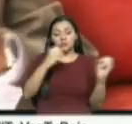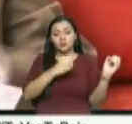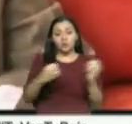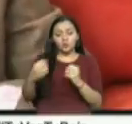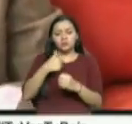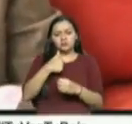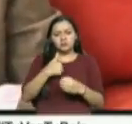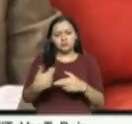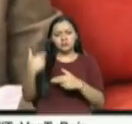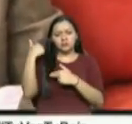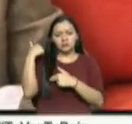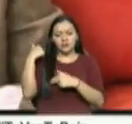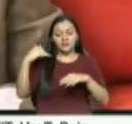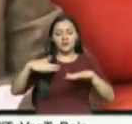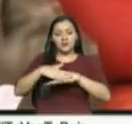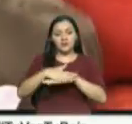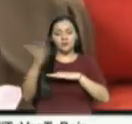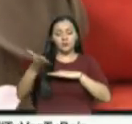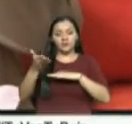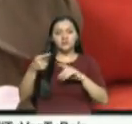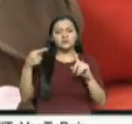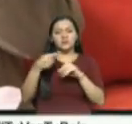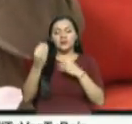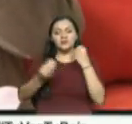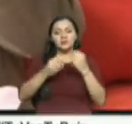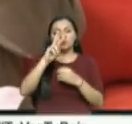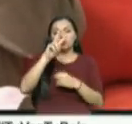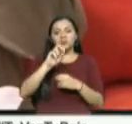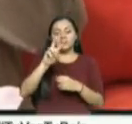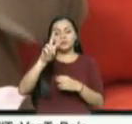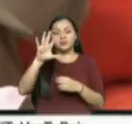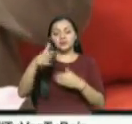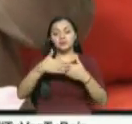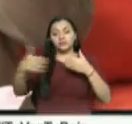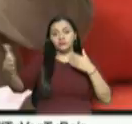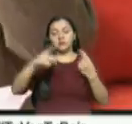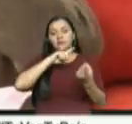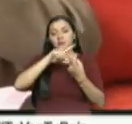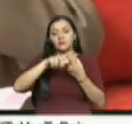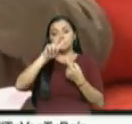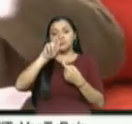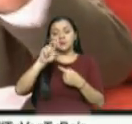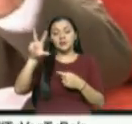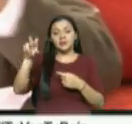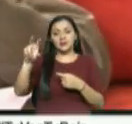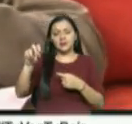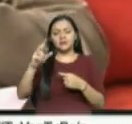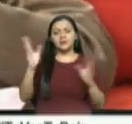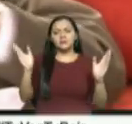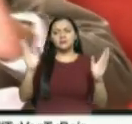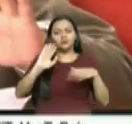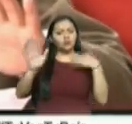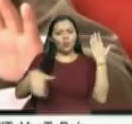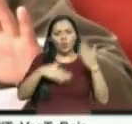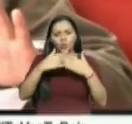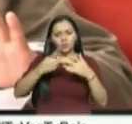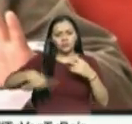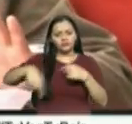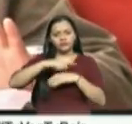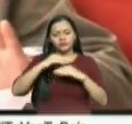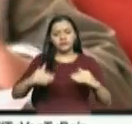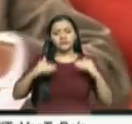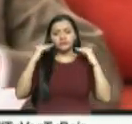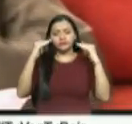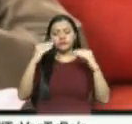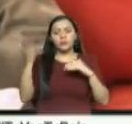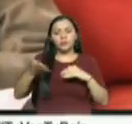muy responsable con la educación es de que al 2025 o tal vez al 2030 absolutamente todo el magisterio